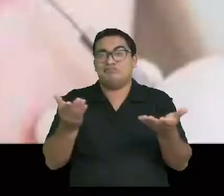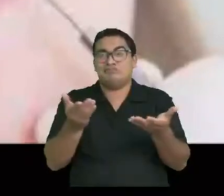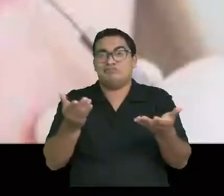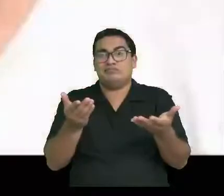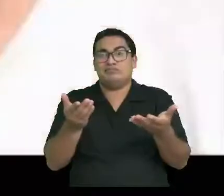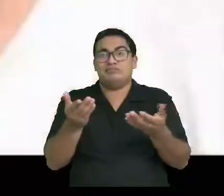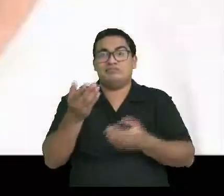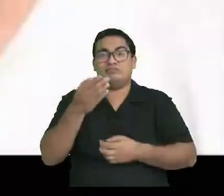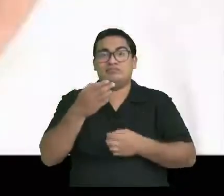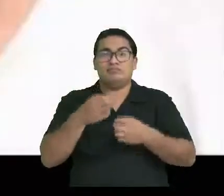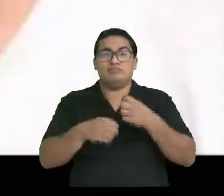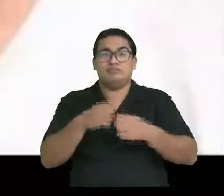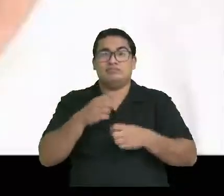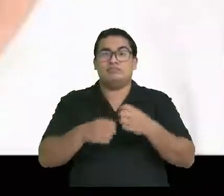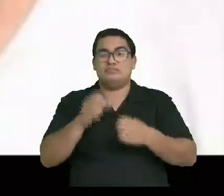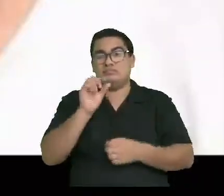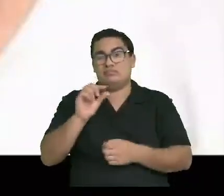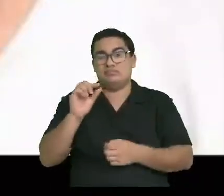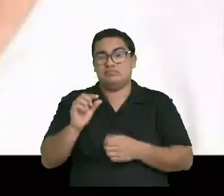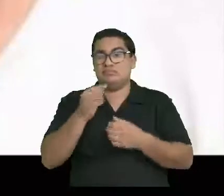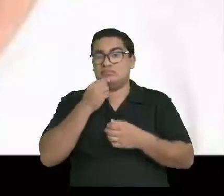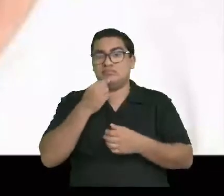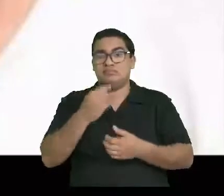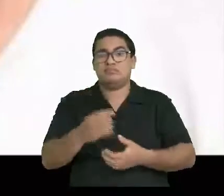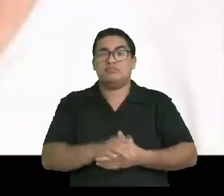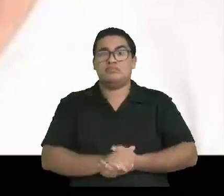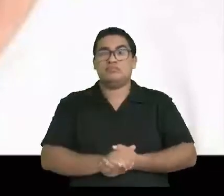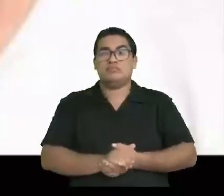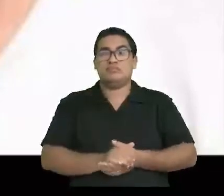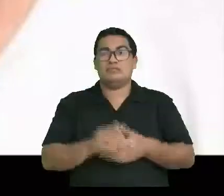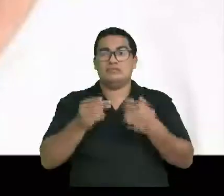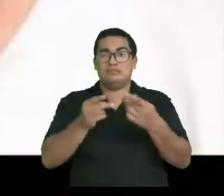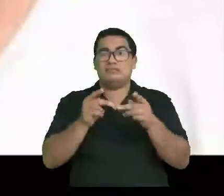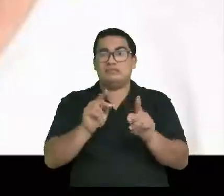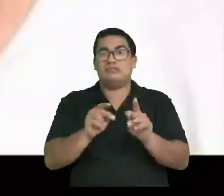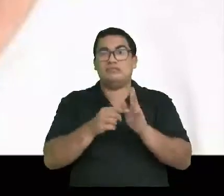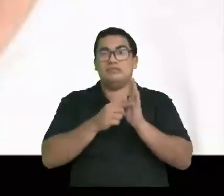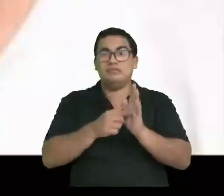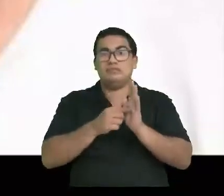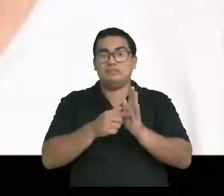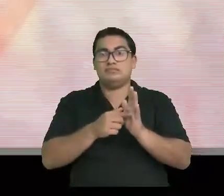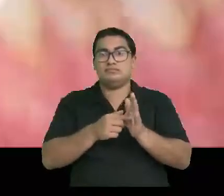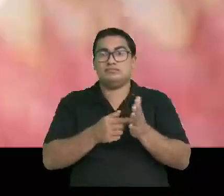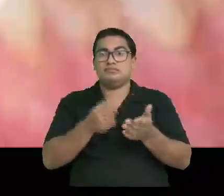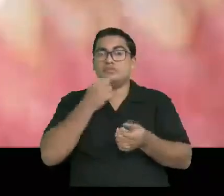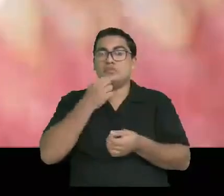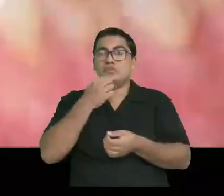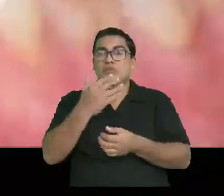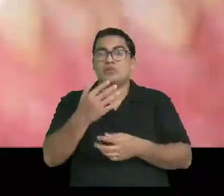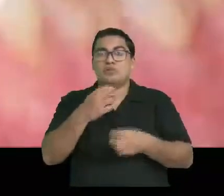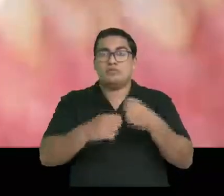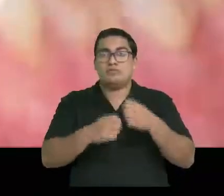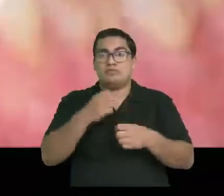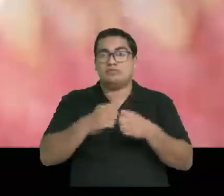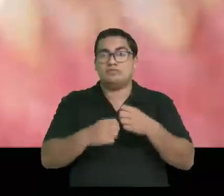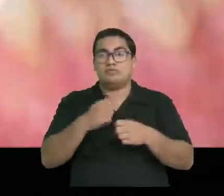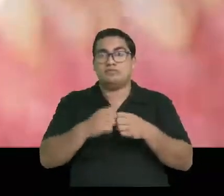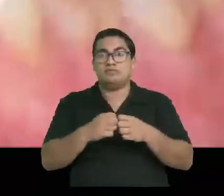es menos frecuente, pues. Es menos frecuente en niños. Sin embargo, la etiología o la causa de esto es un poco